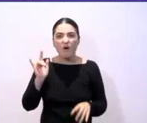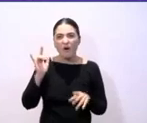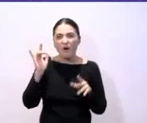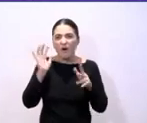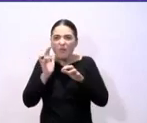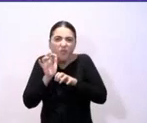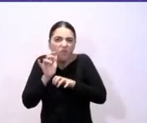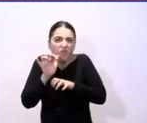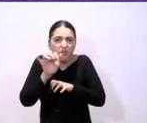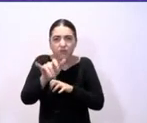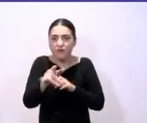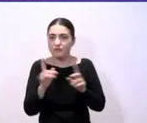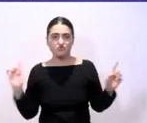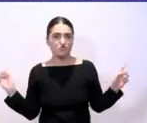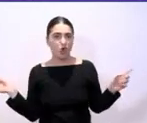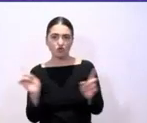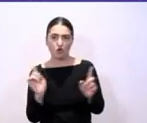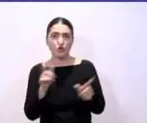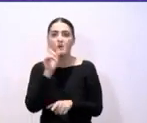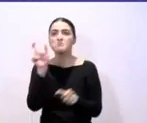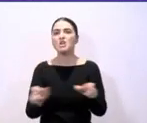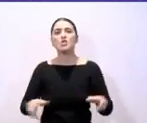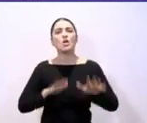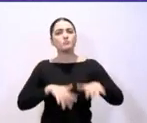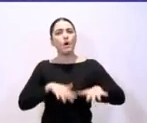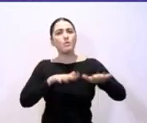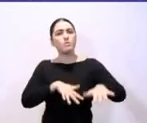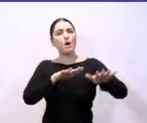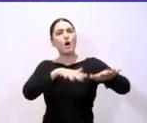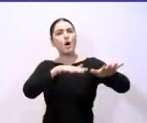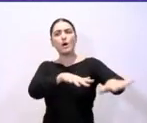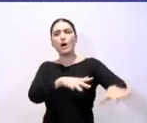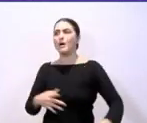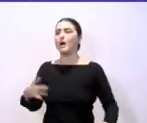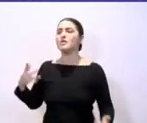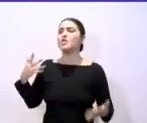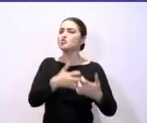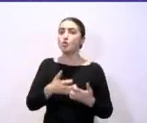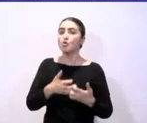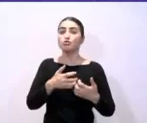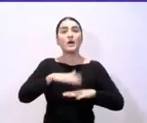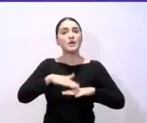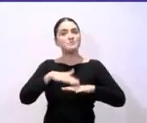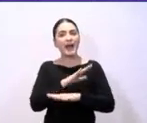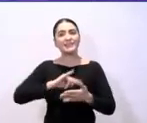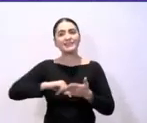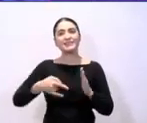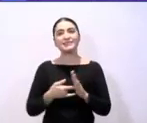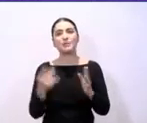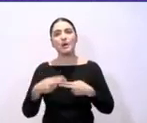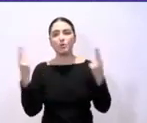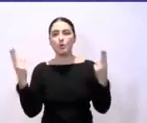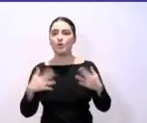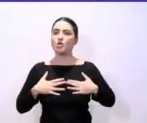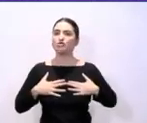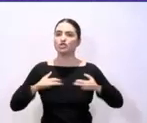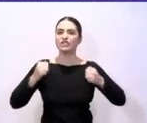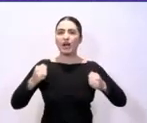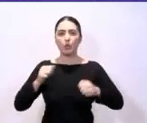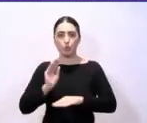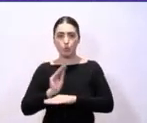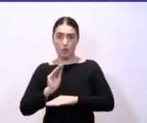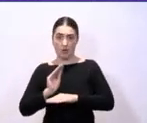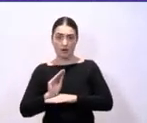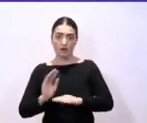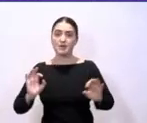que defiende el fortalecimiento de una cuestión tan básica como es nuestro sistema público de salud. Y especialmente, y muy